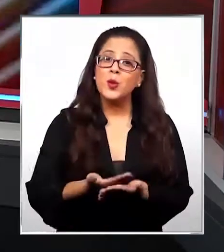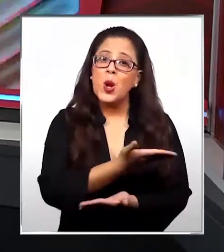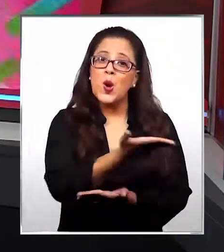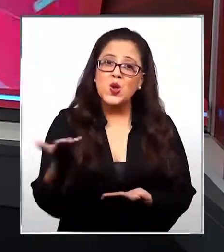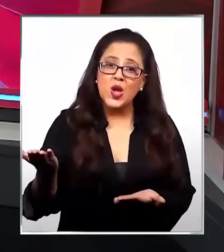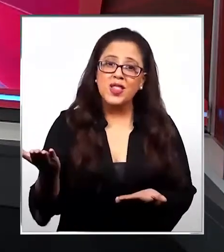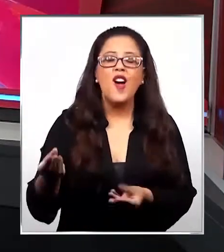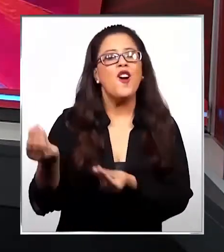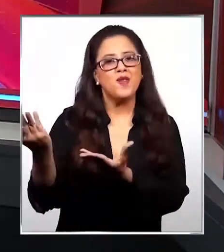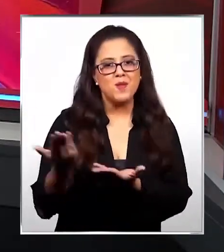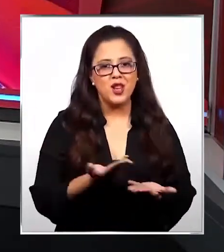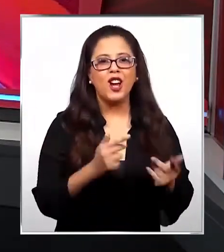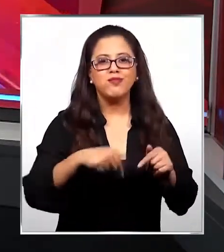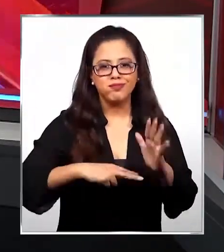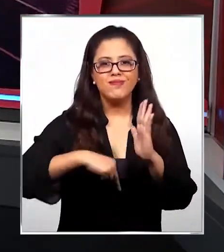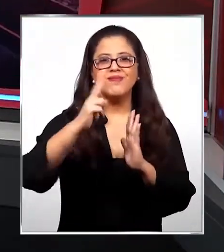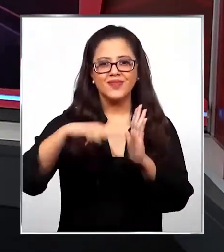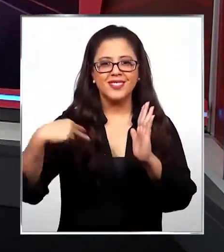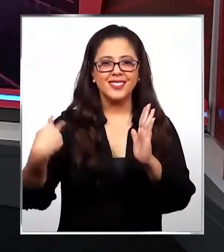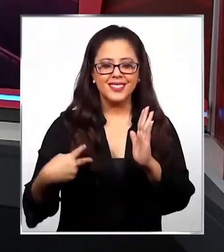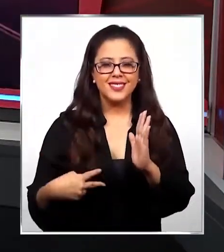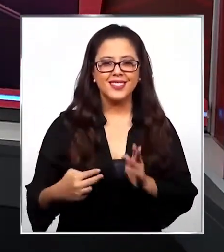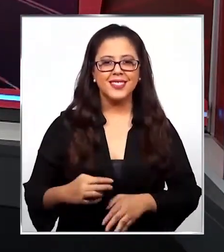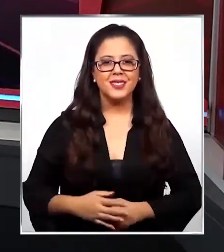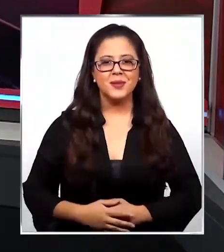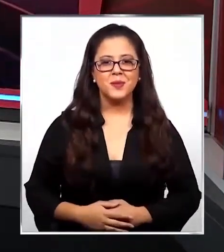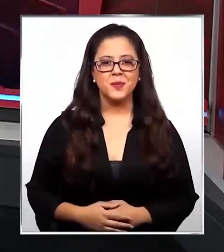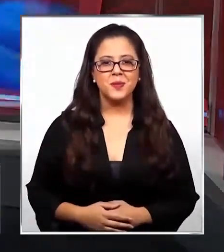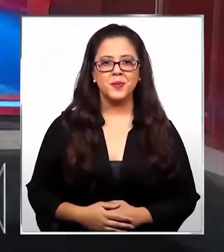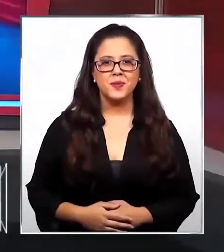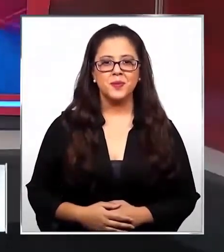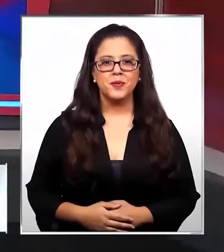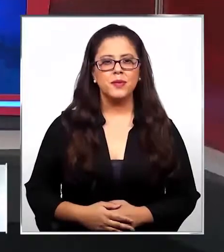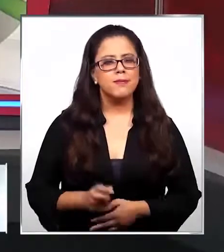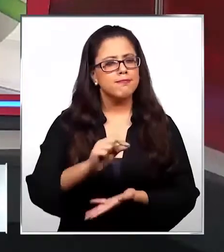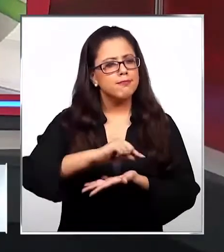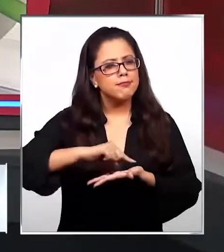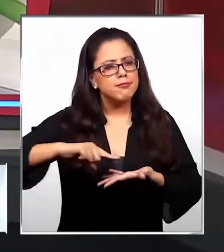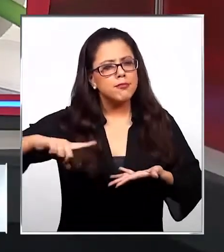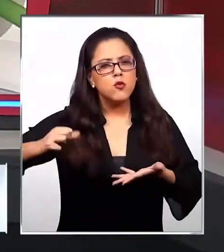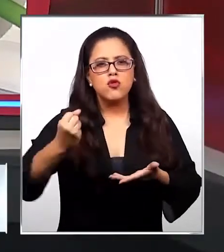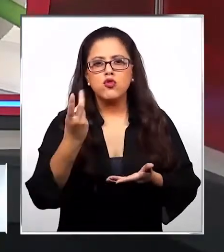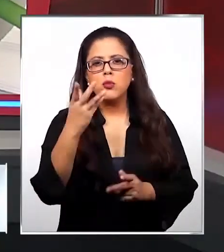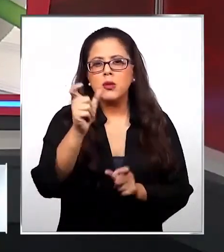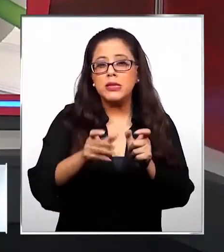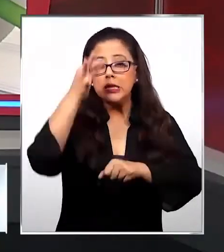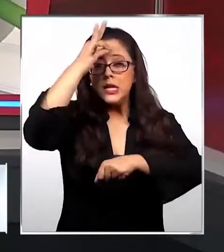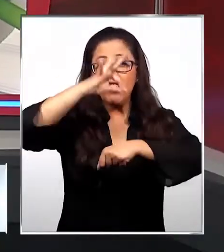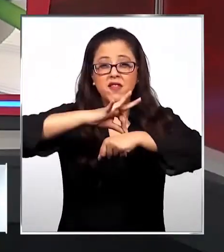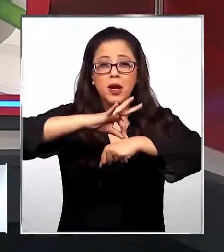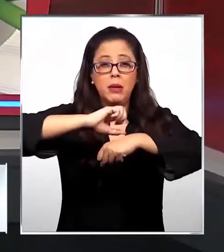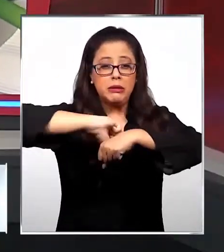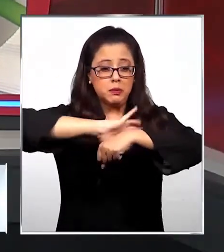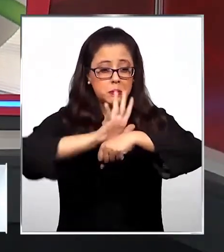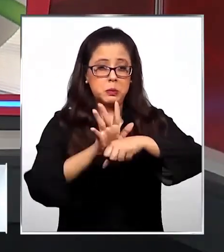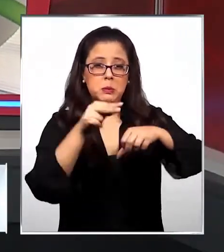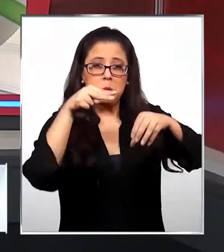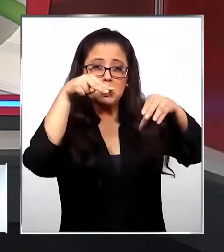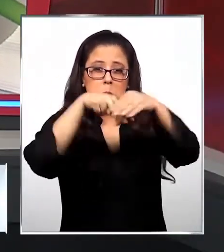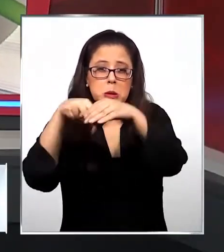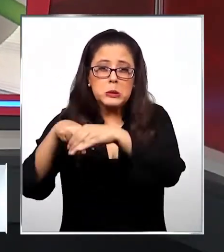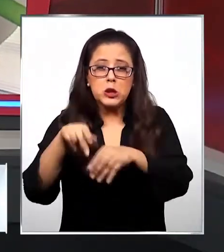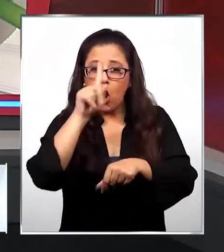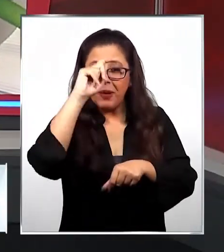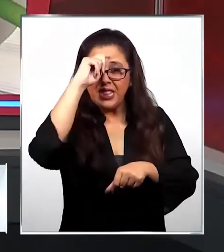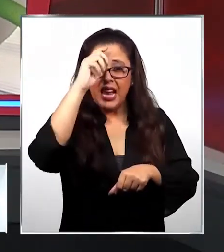Hola, ¿qué tal? ¿Cómo están ustedes? Les damos la bienvenida a Portavoz Noticias. Sigue aumentando la cantidad de enfermos hospitalizados en todo el